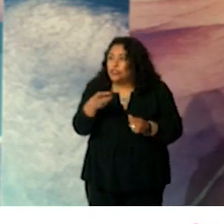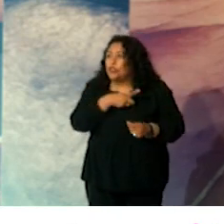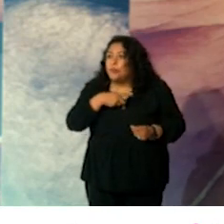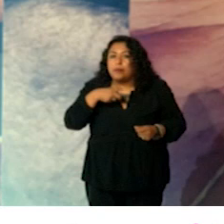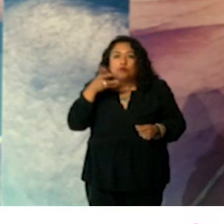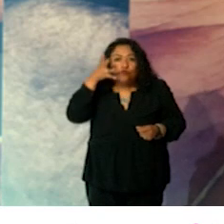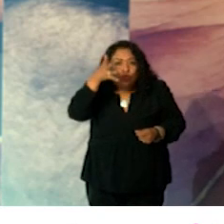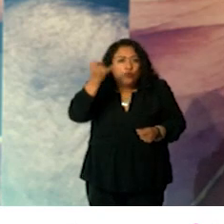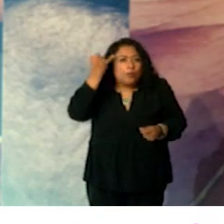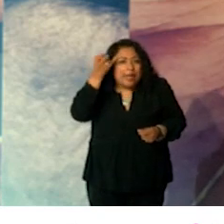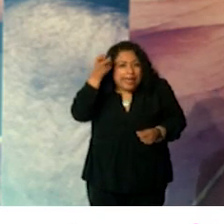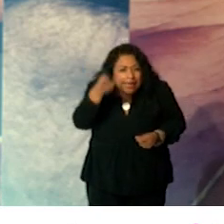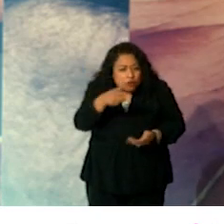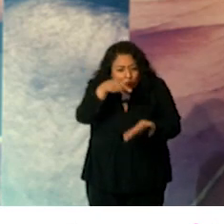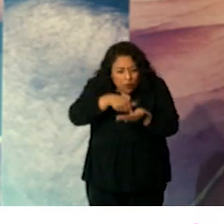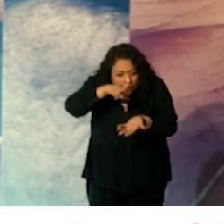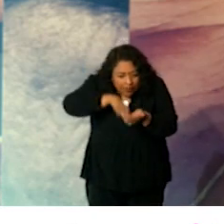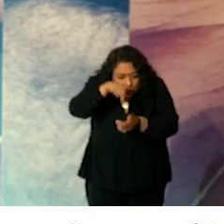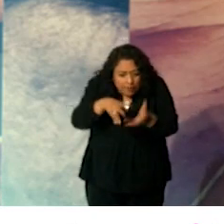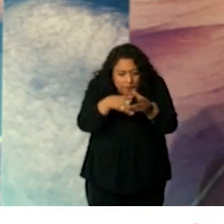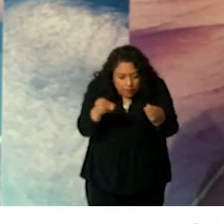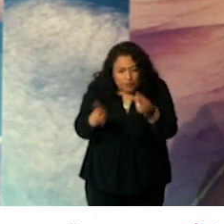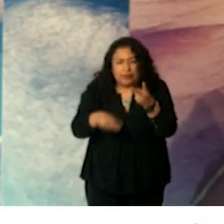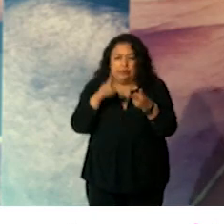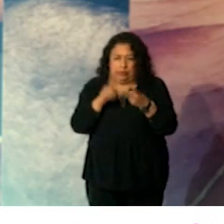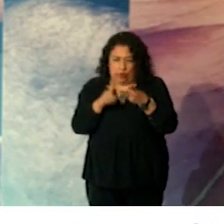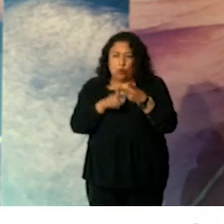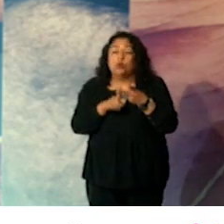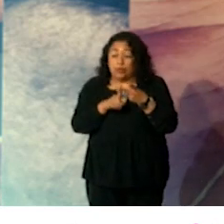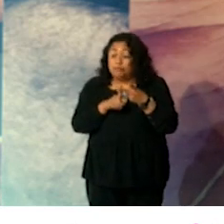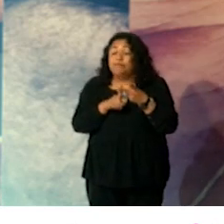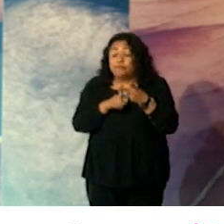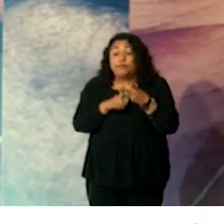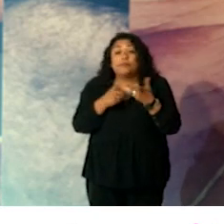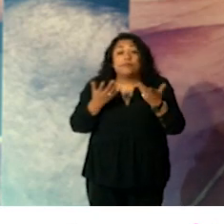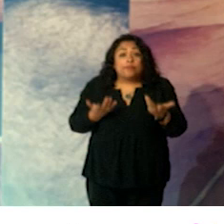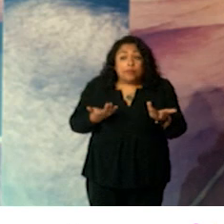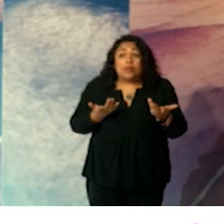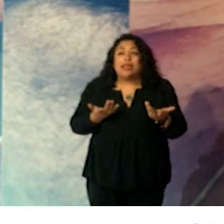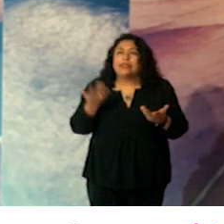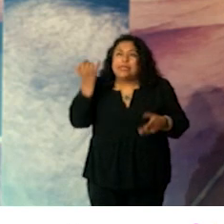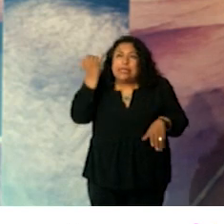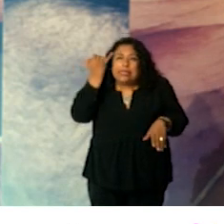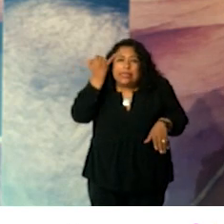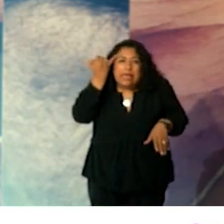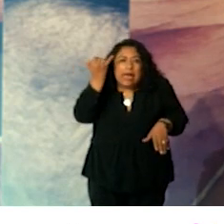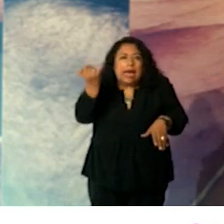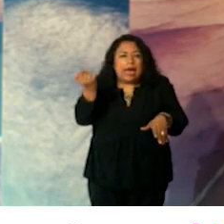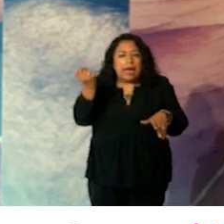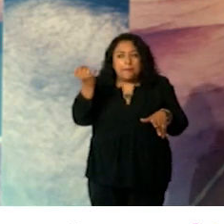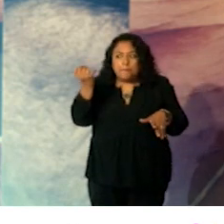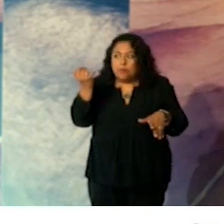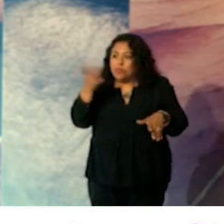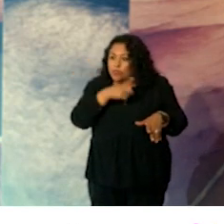para el futuro. Y la segunda cosa es que está basada en un ideario